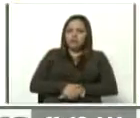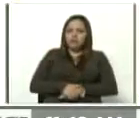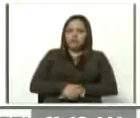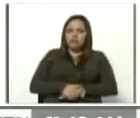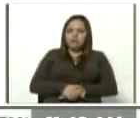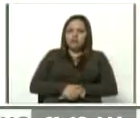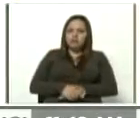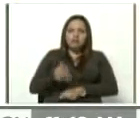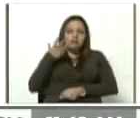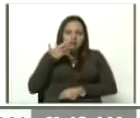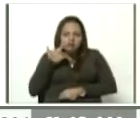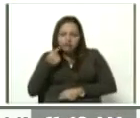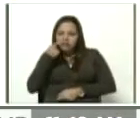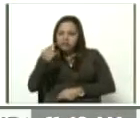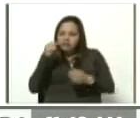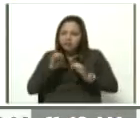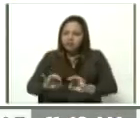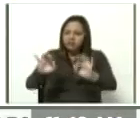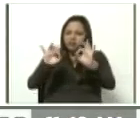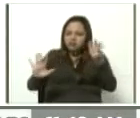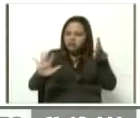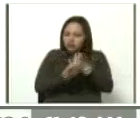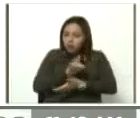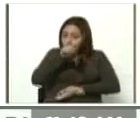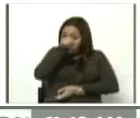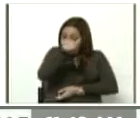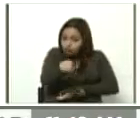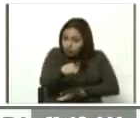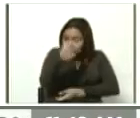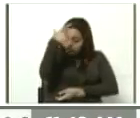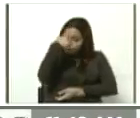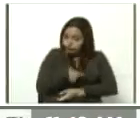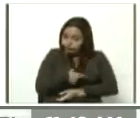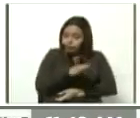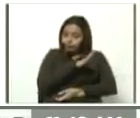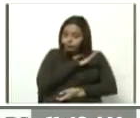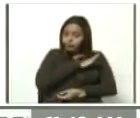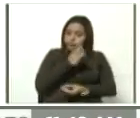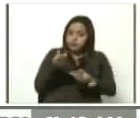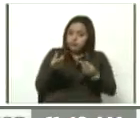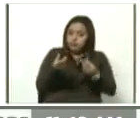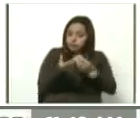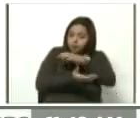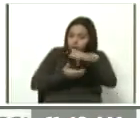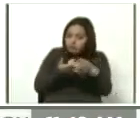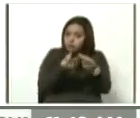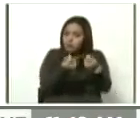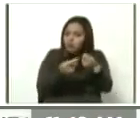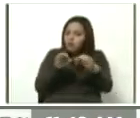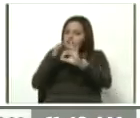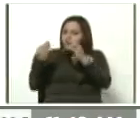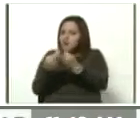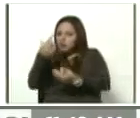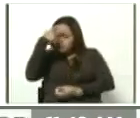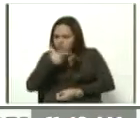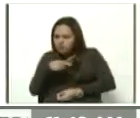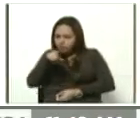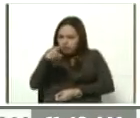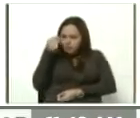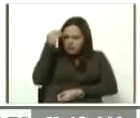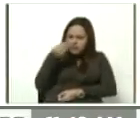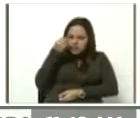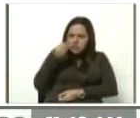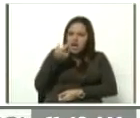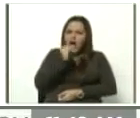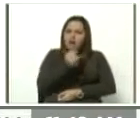hablamos específicamente de su actual situación económica personal y familiar, ¿usted diría que es muy buena,